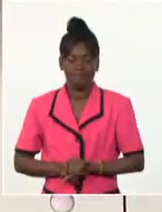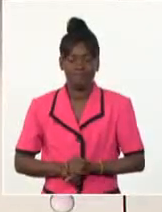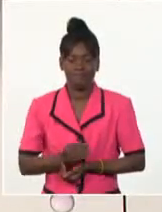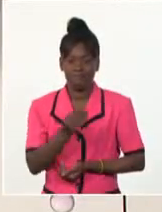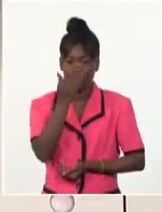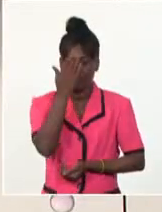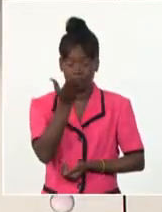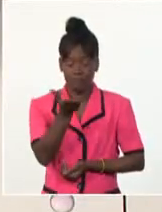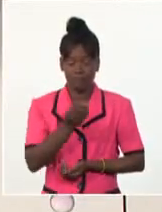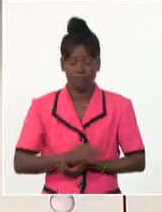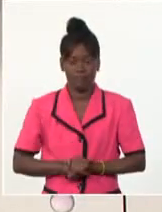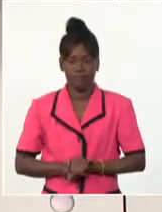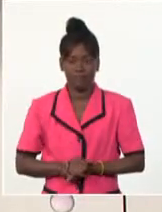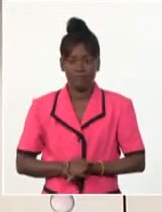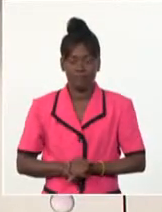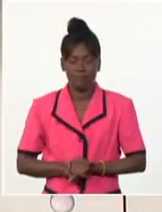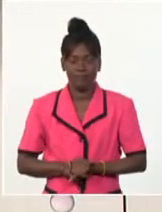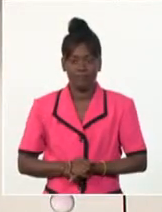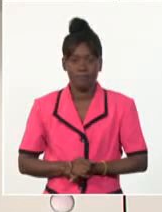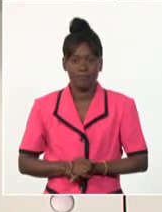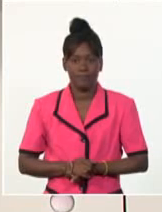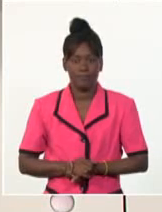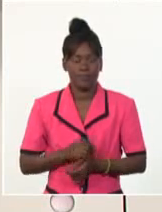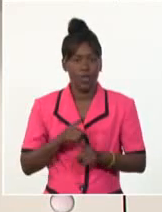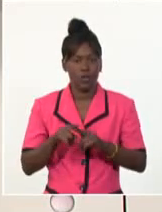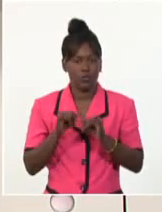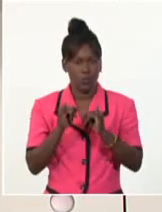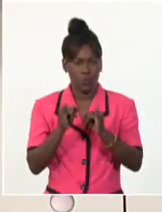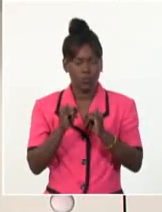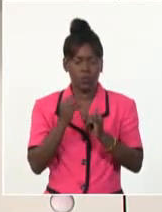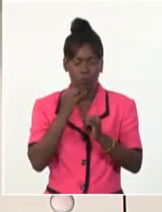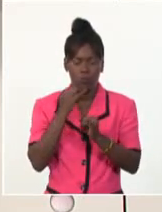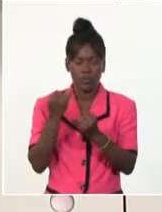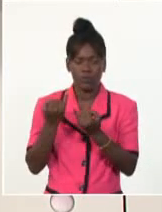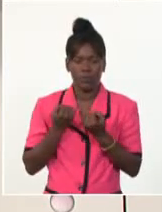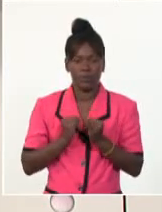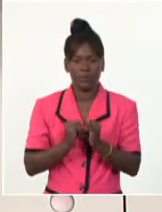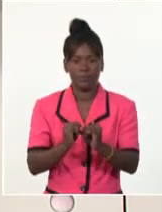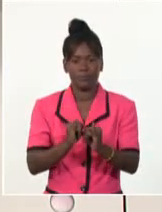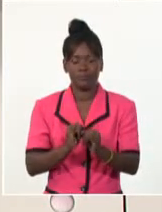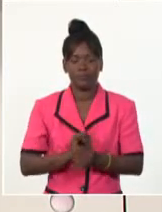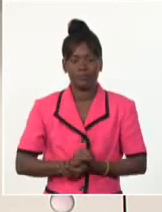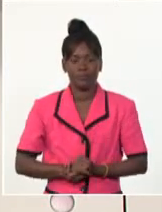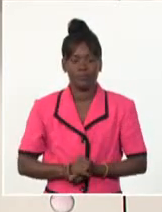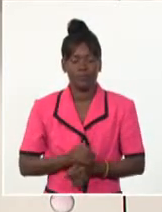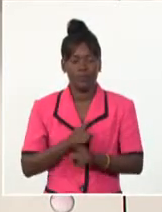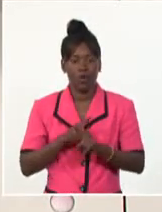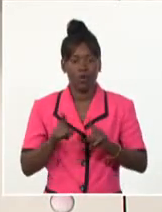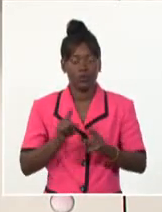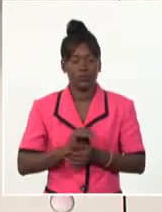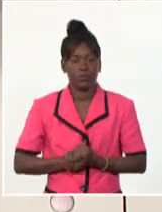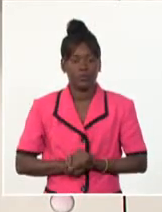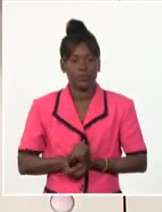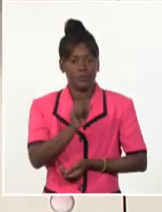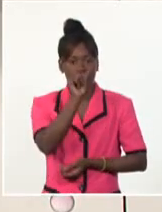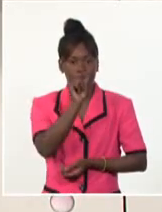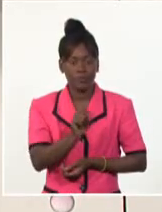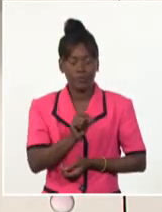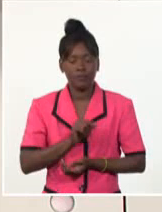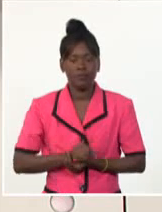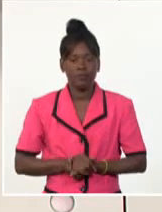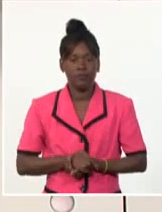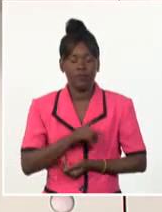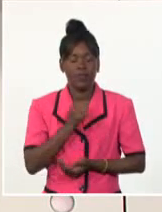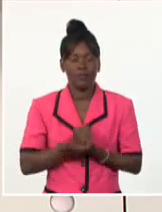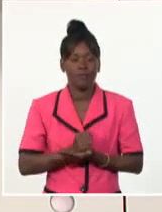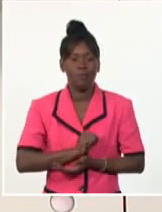Sí, muchas gracias a ti, Orlando. Por supuesto que esperamos otras noticias en próximos espacios informativos. Y el cubano Eric Hernández conquistó este sábado